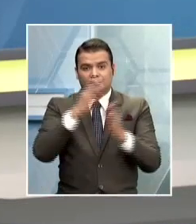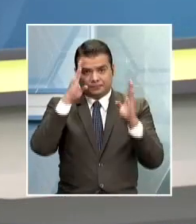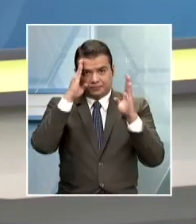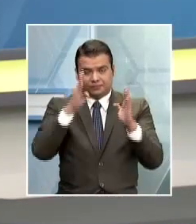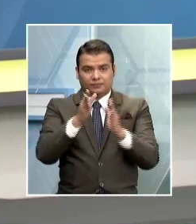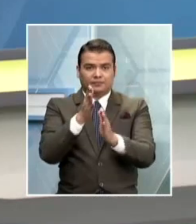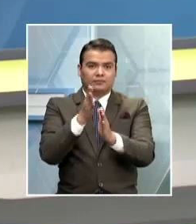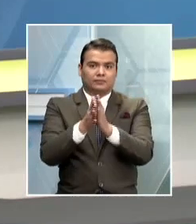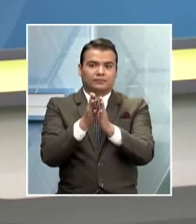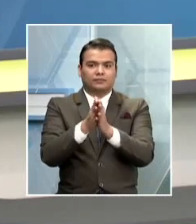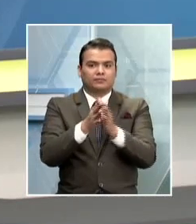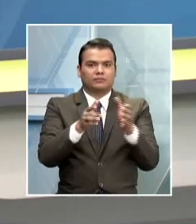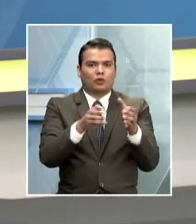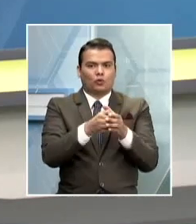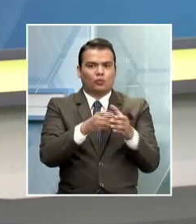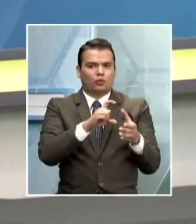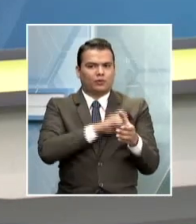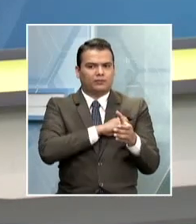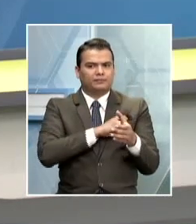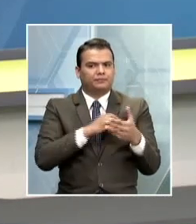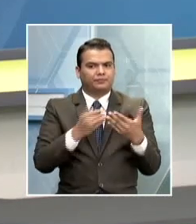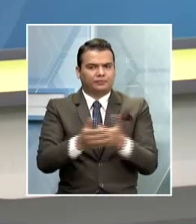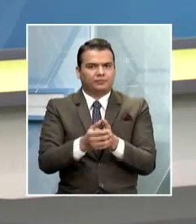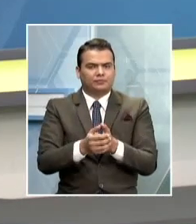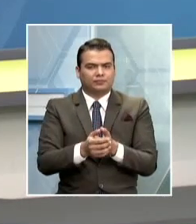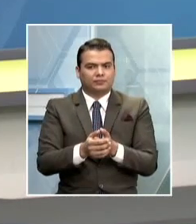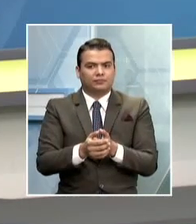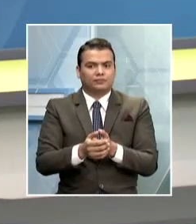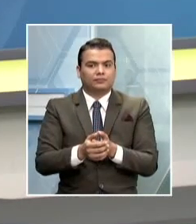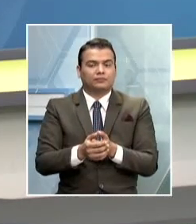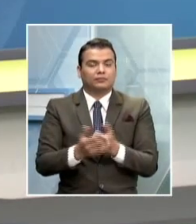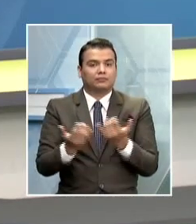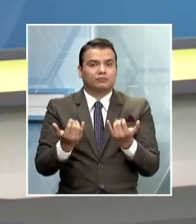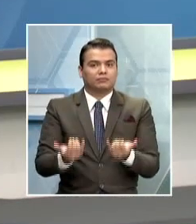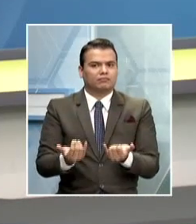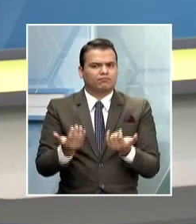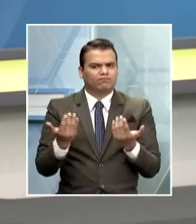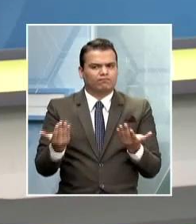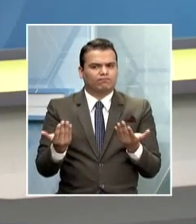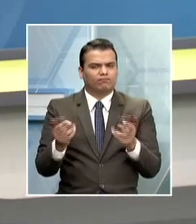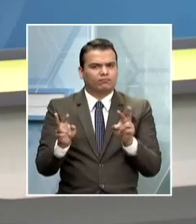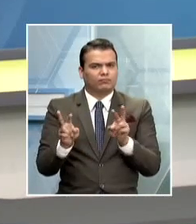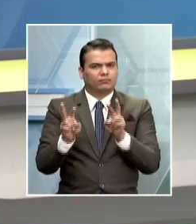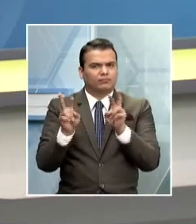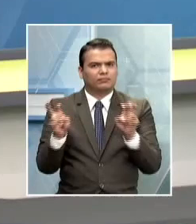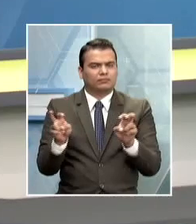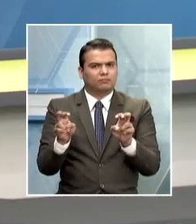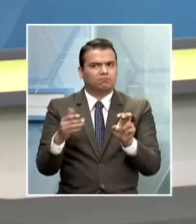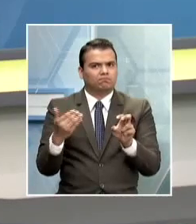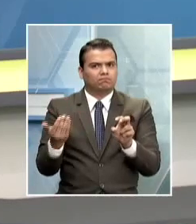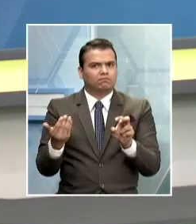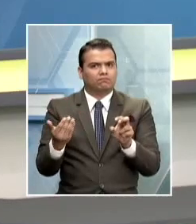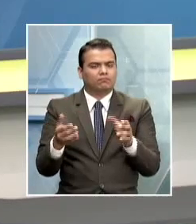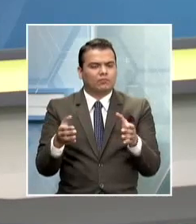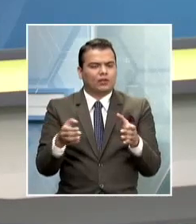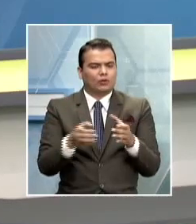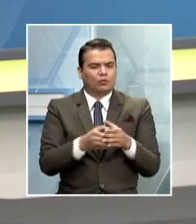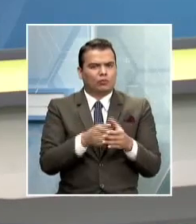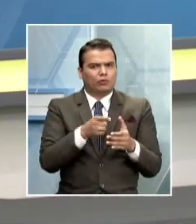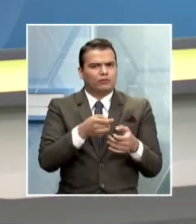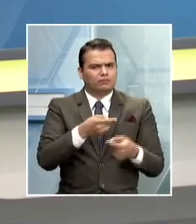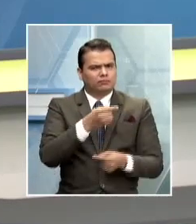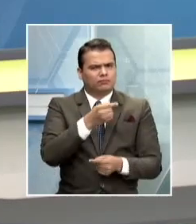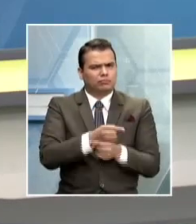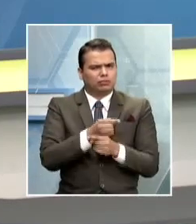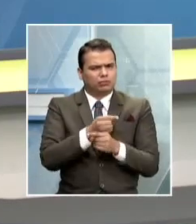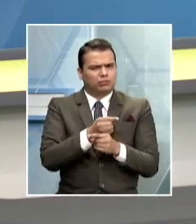Seguimos hablando del Deportivo Cali, los deportes en 90 minutos, y ahora llegó el momento de tocar el tema de la definición del equipo verde y blanco. Es